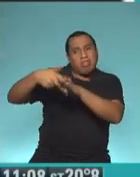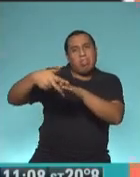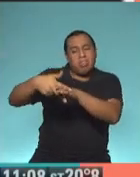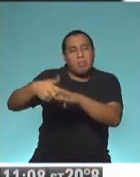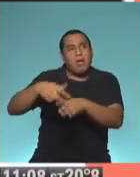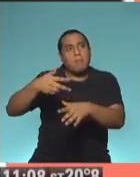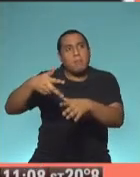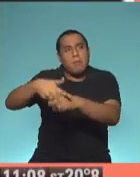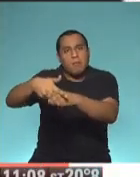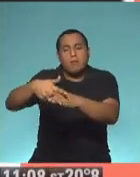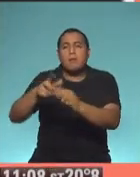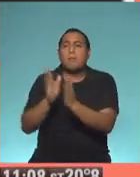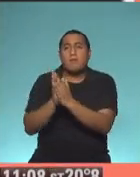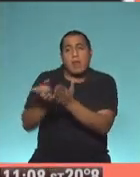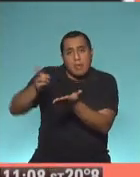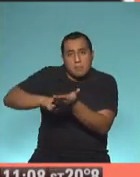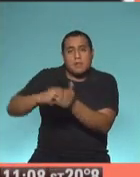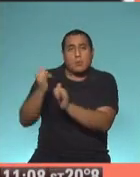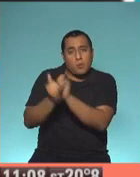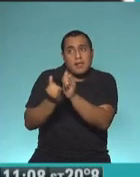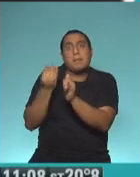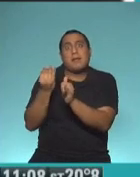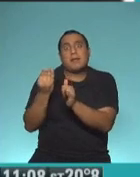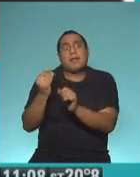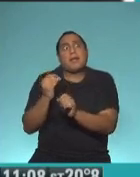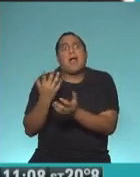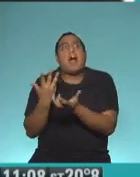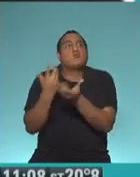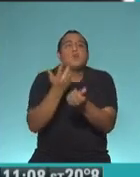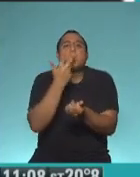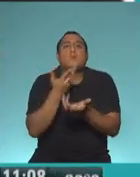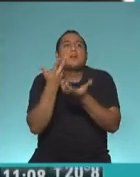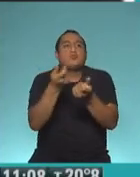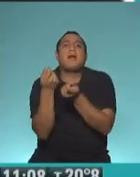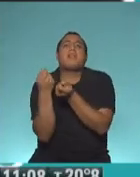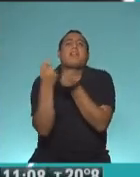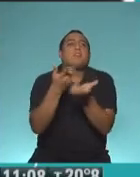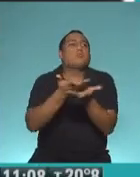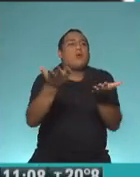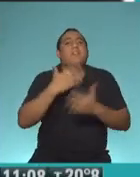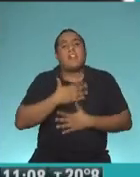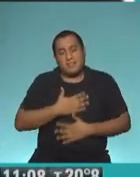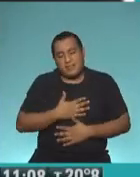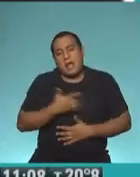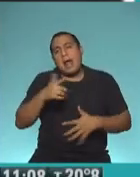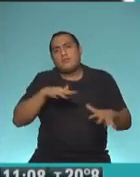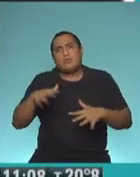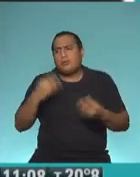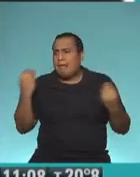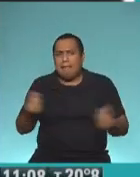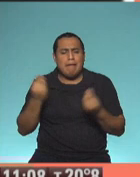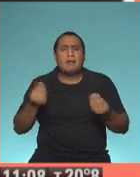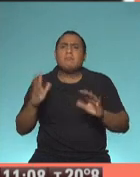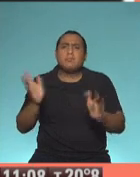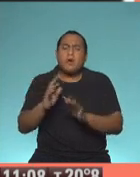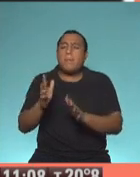para que quede claro, porque justamente es lo que intentamos transmitir, calma, no es que estamos en una situación sin red. Entonces, vos nos decías